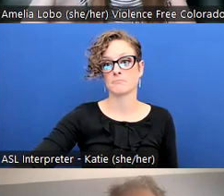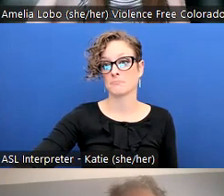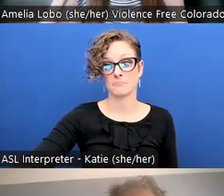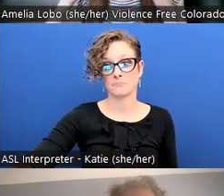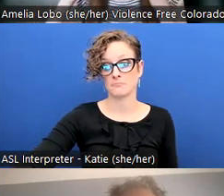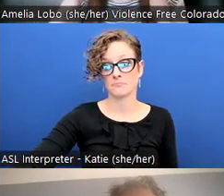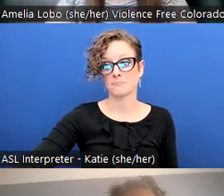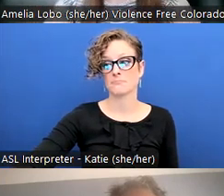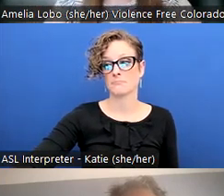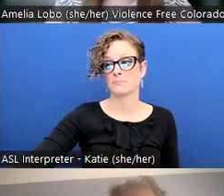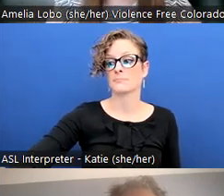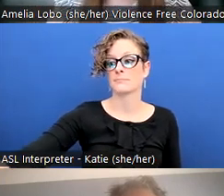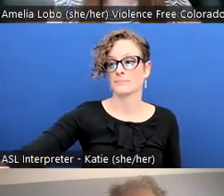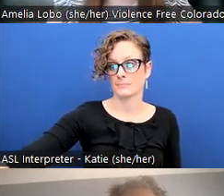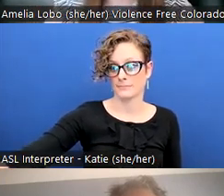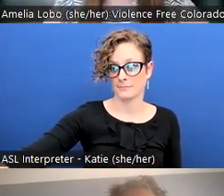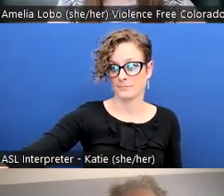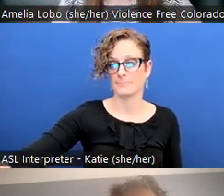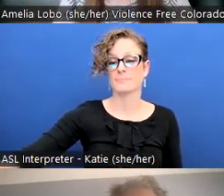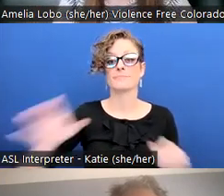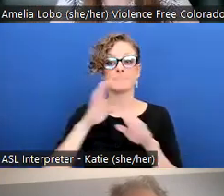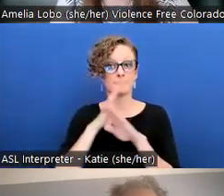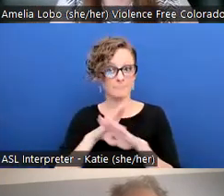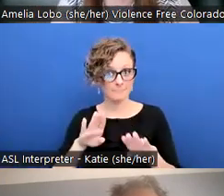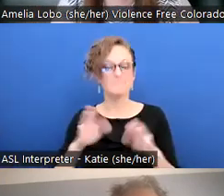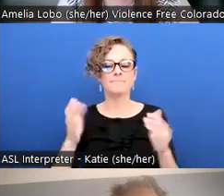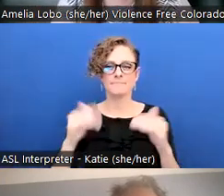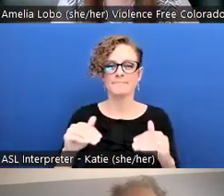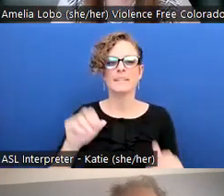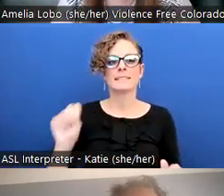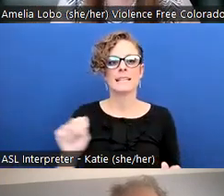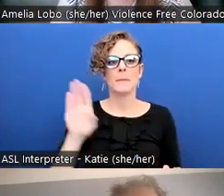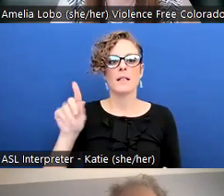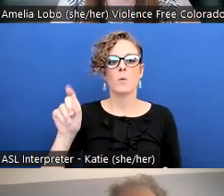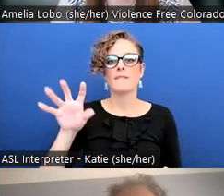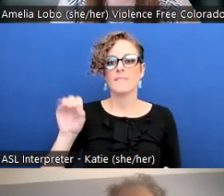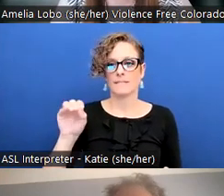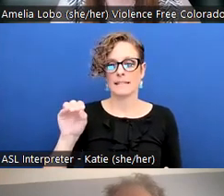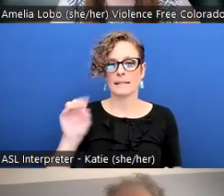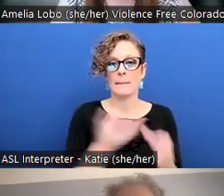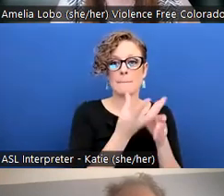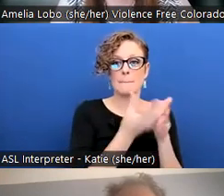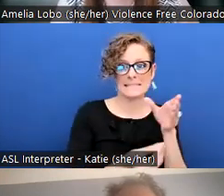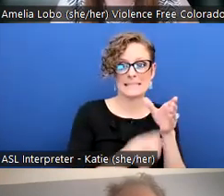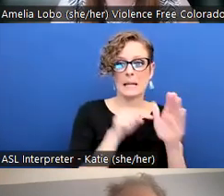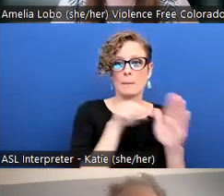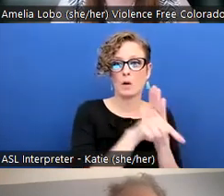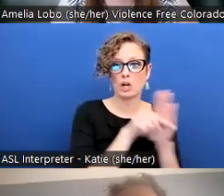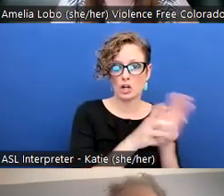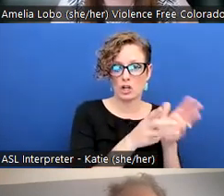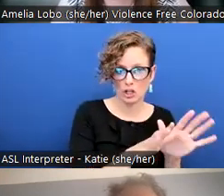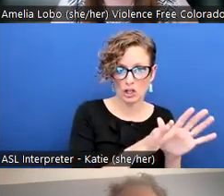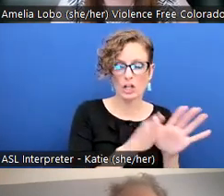So the next one I wanted to mention is Senate Bill 150, which was related to missing and murdered indigenous. El próximo ley